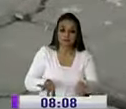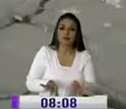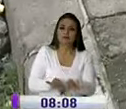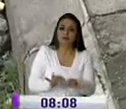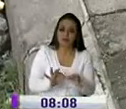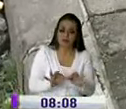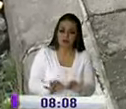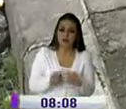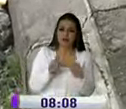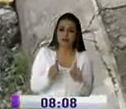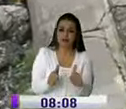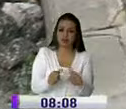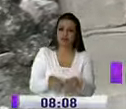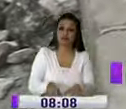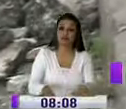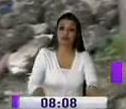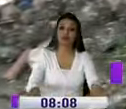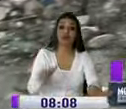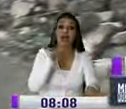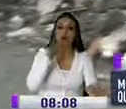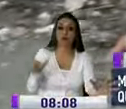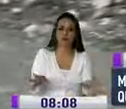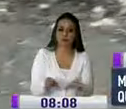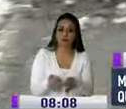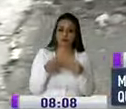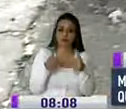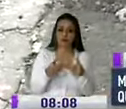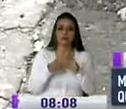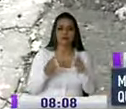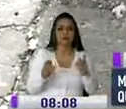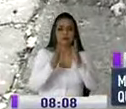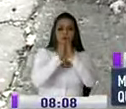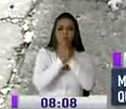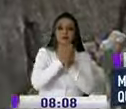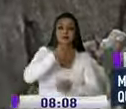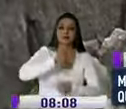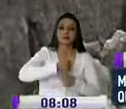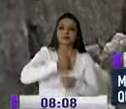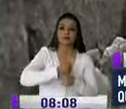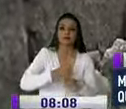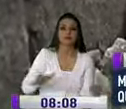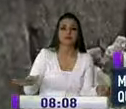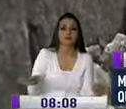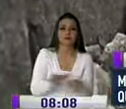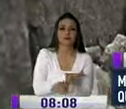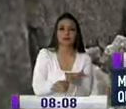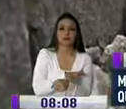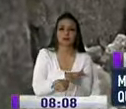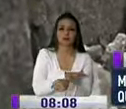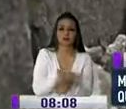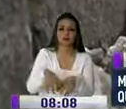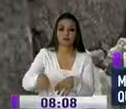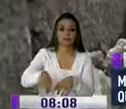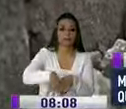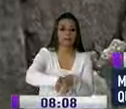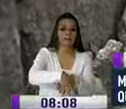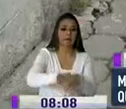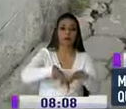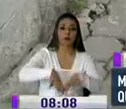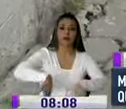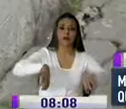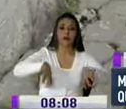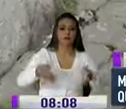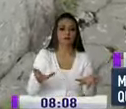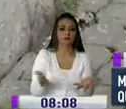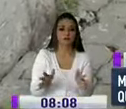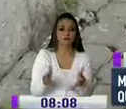ello cesar la fuga de agua, pero al mismo tiempo solicitan que el trabajo se lo haga de manera integral y no se deje un hueco en la vía. En